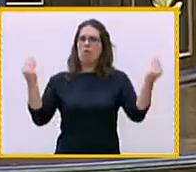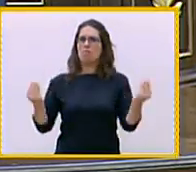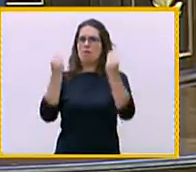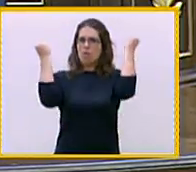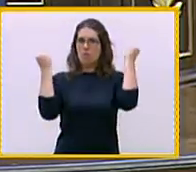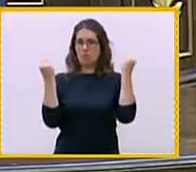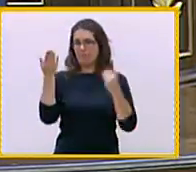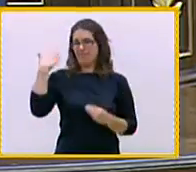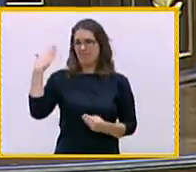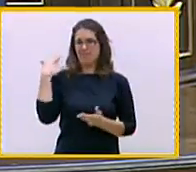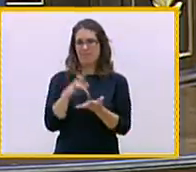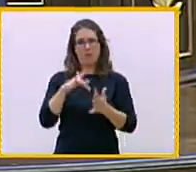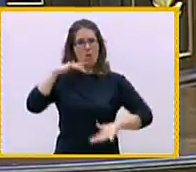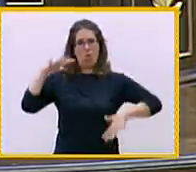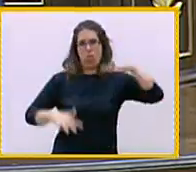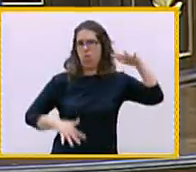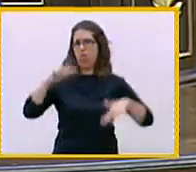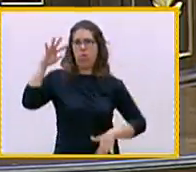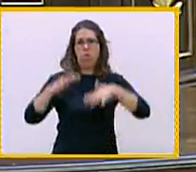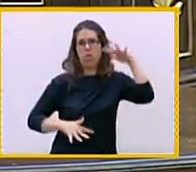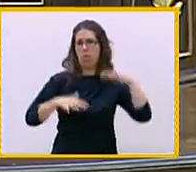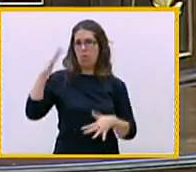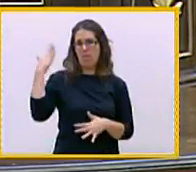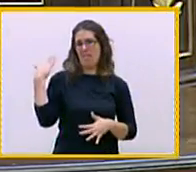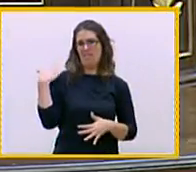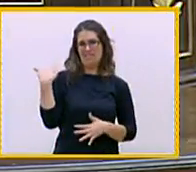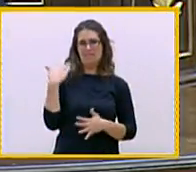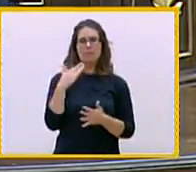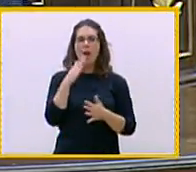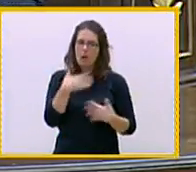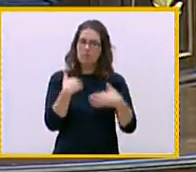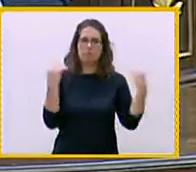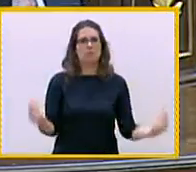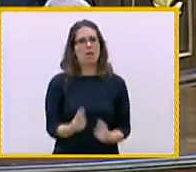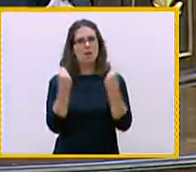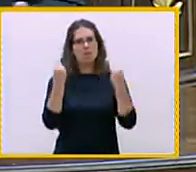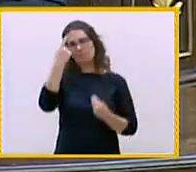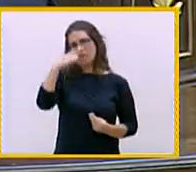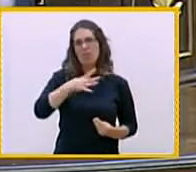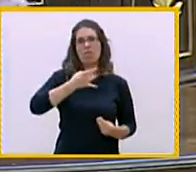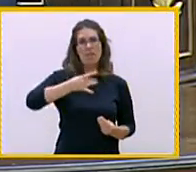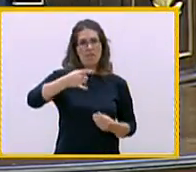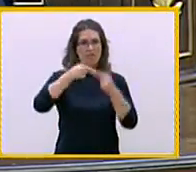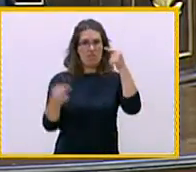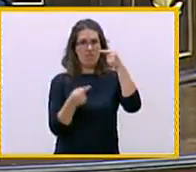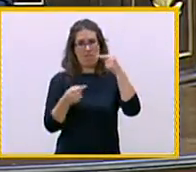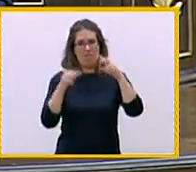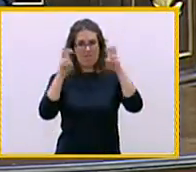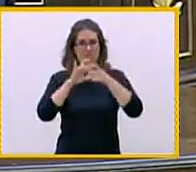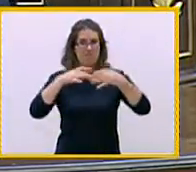que caracterizaron el anterior ciclo de crecimiento. El déficit por cuenta corriente se ha reducido a más de la